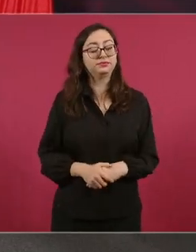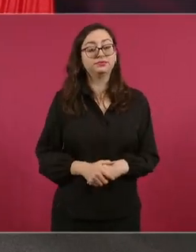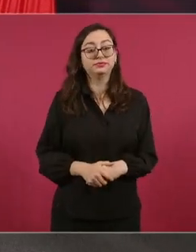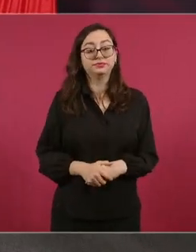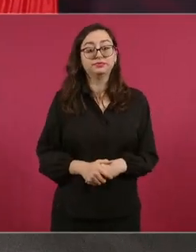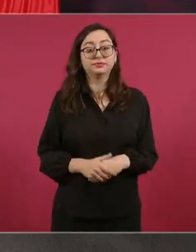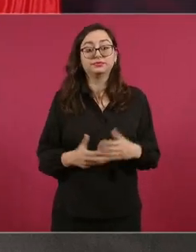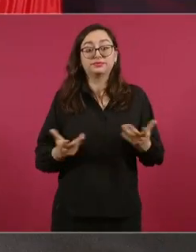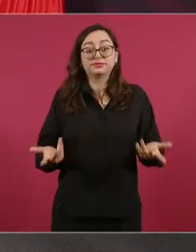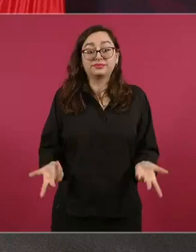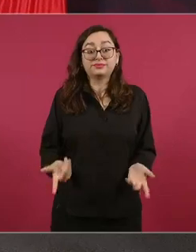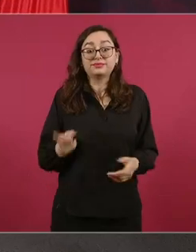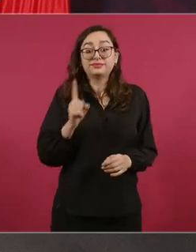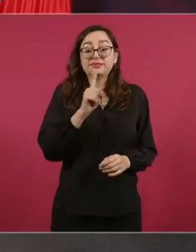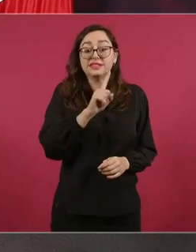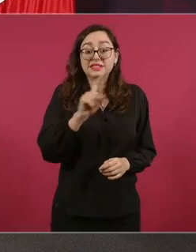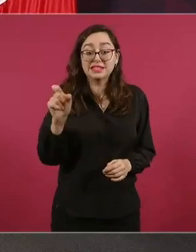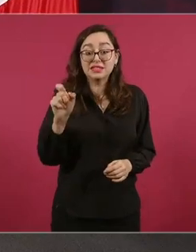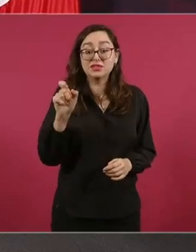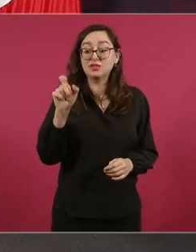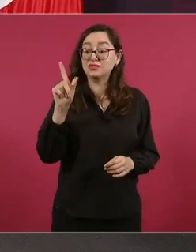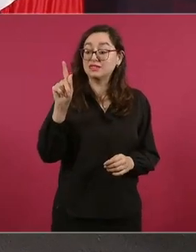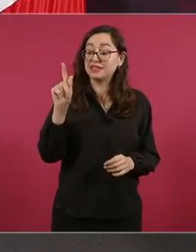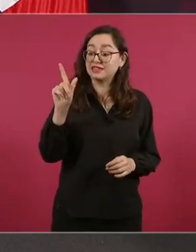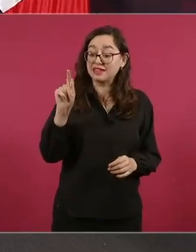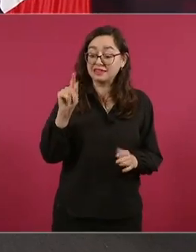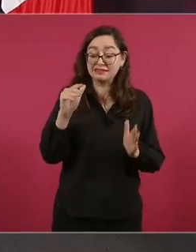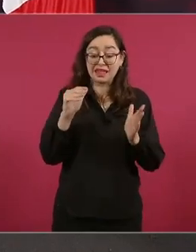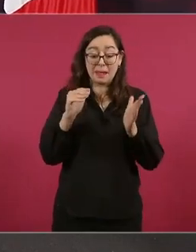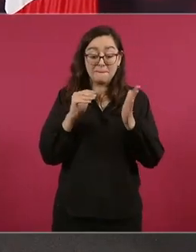fueron 170 millones